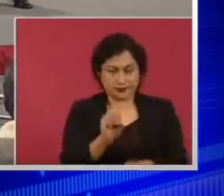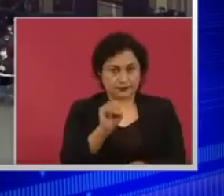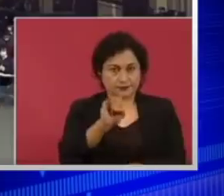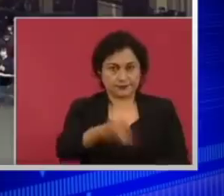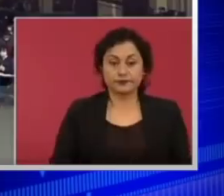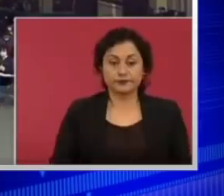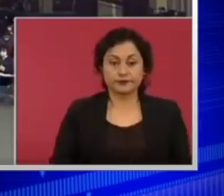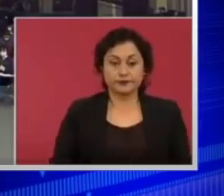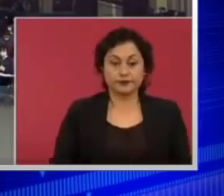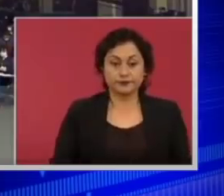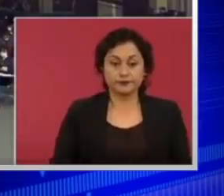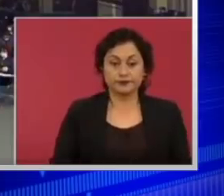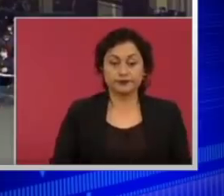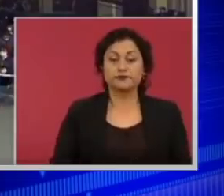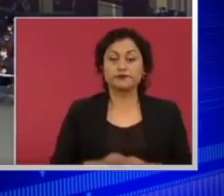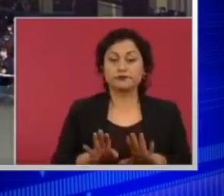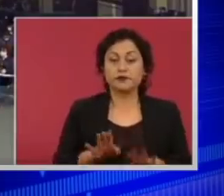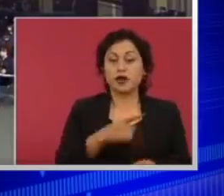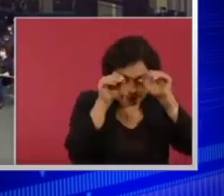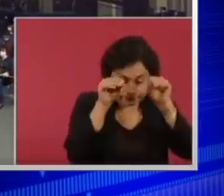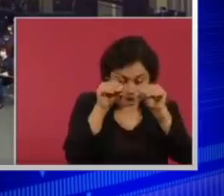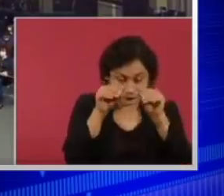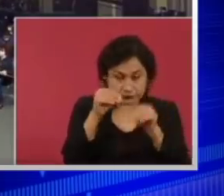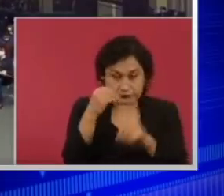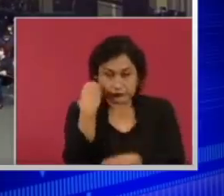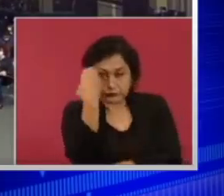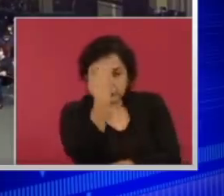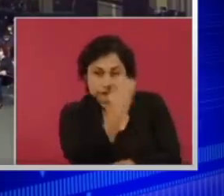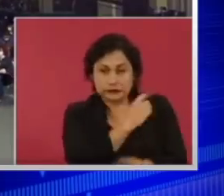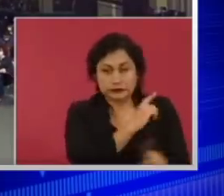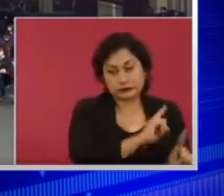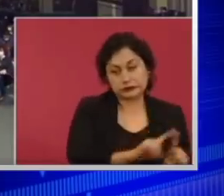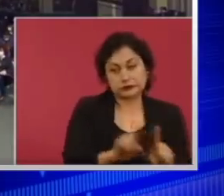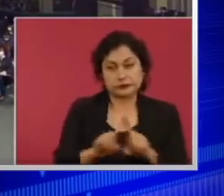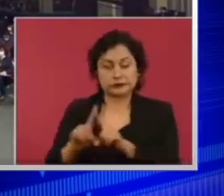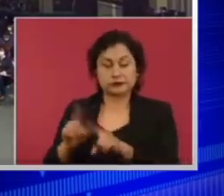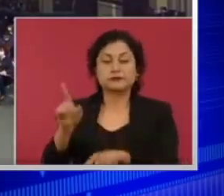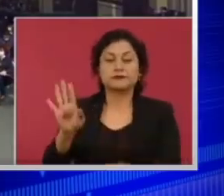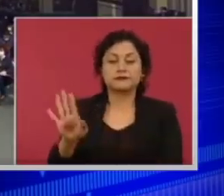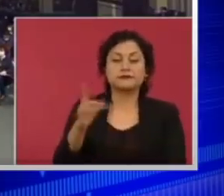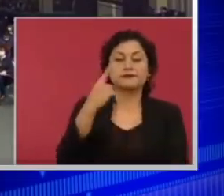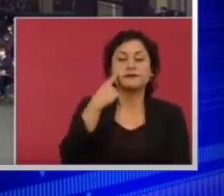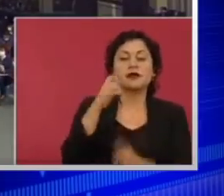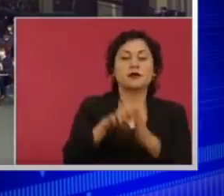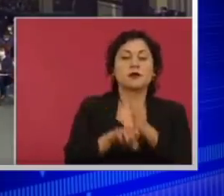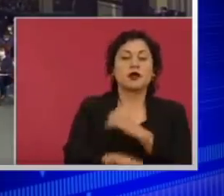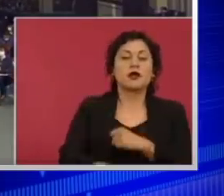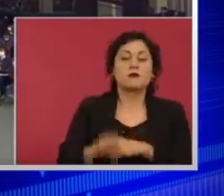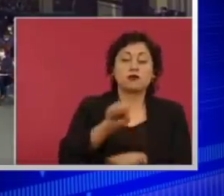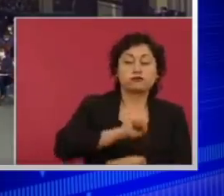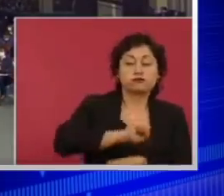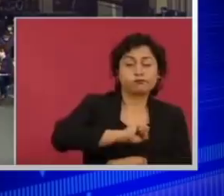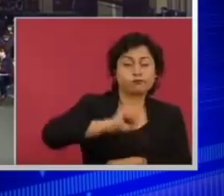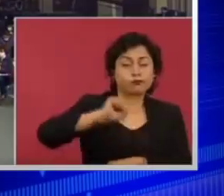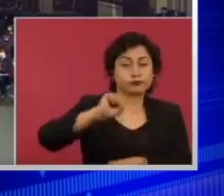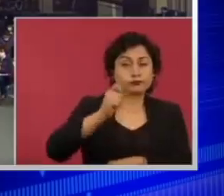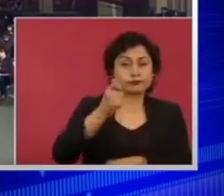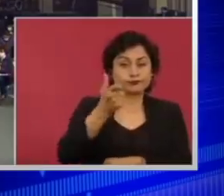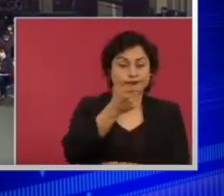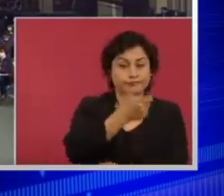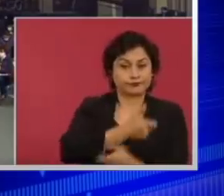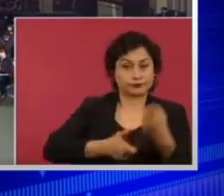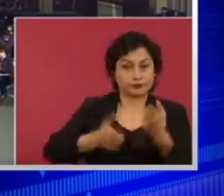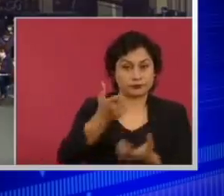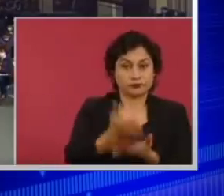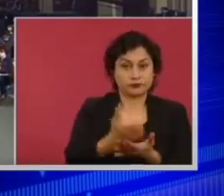estamos analizando varias cosas problema inflacionario tiene dos componentes son básicos